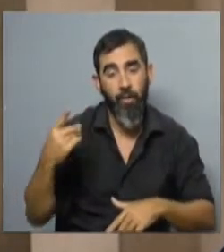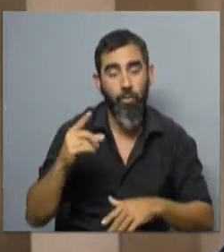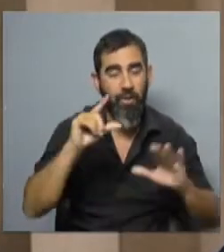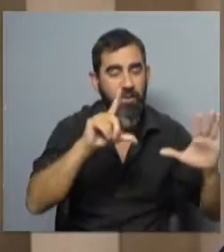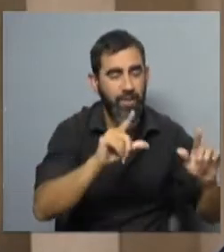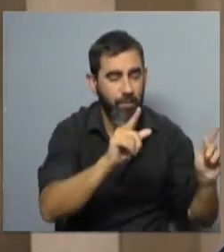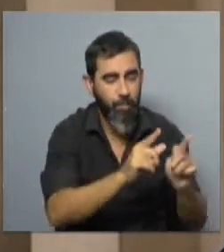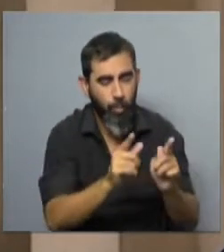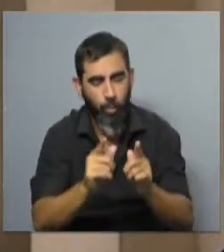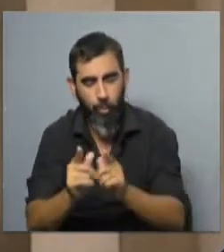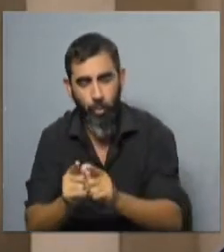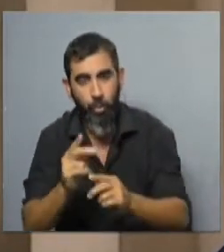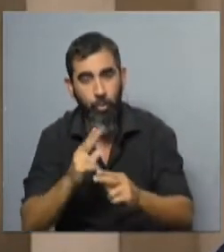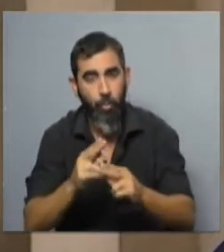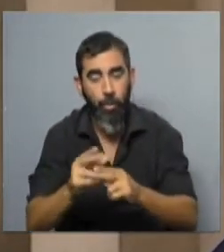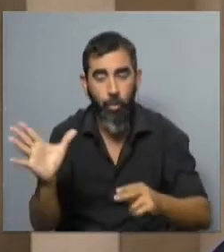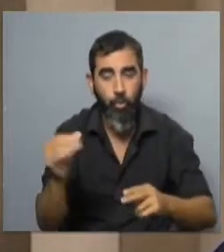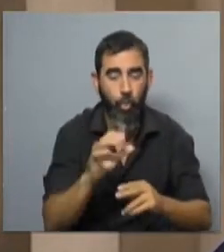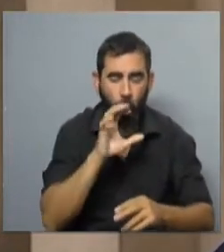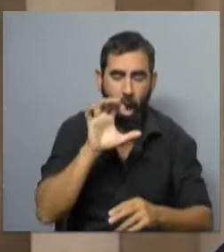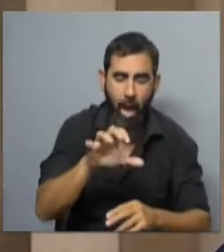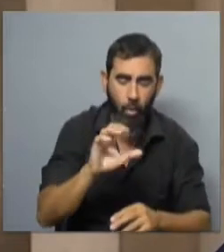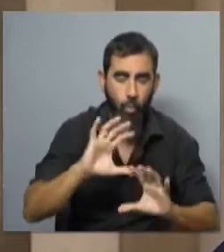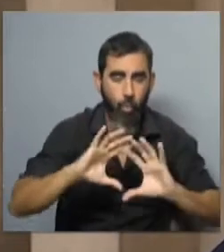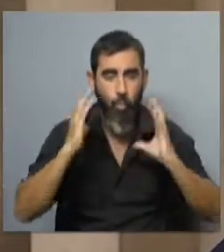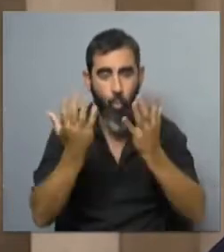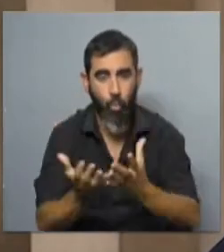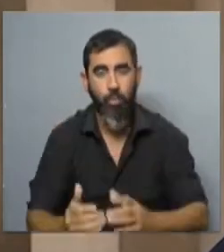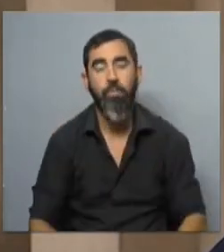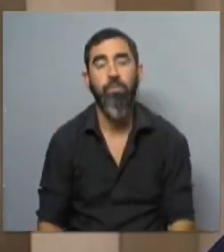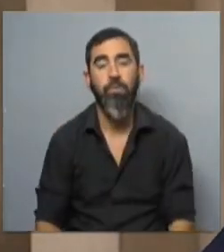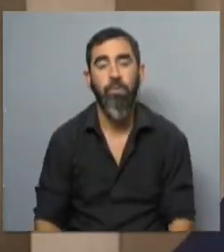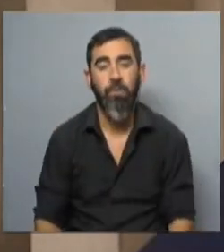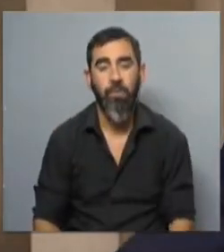7 pequeñas obras de Thomas Bernhard que se llama Todo su asco del mundo.